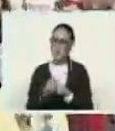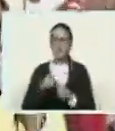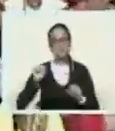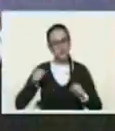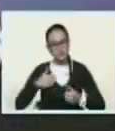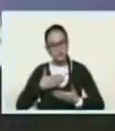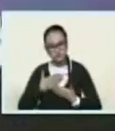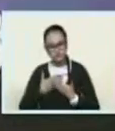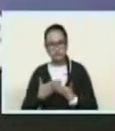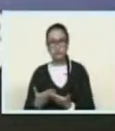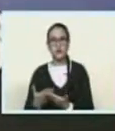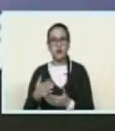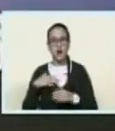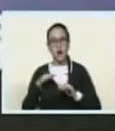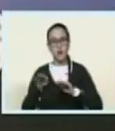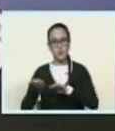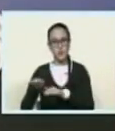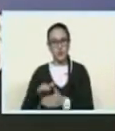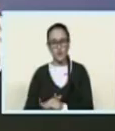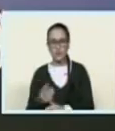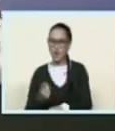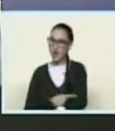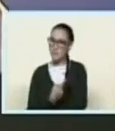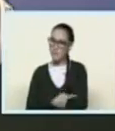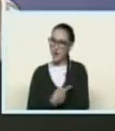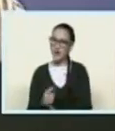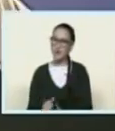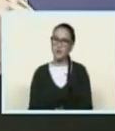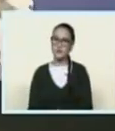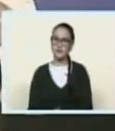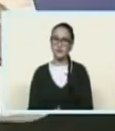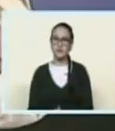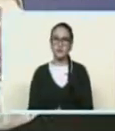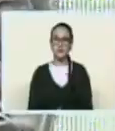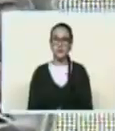acompañamiento de compañero, de hermano.